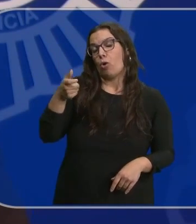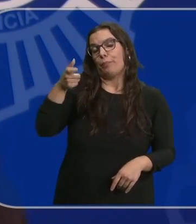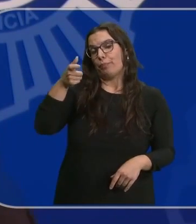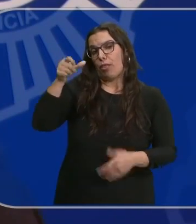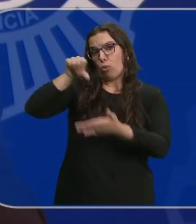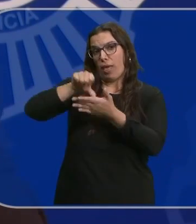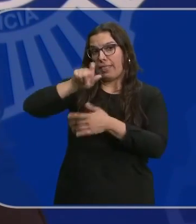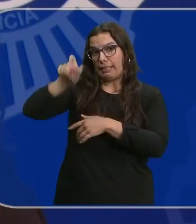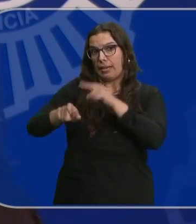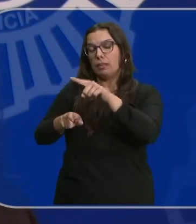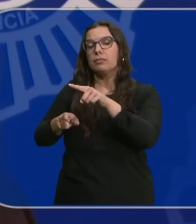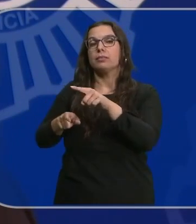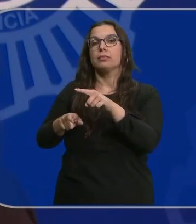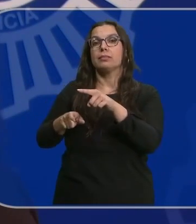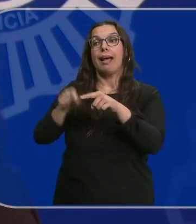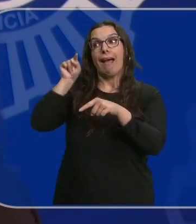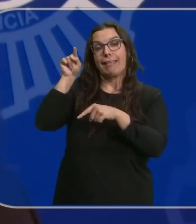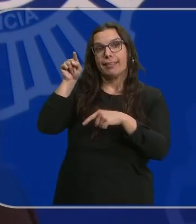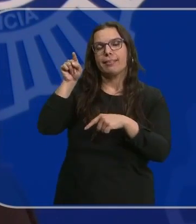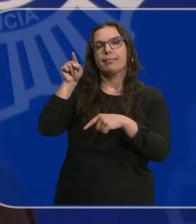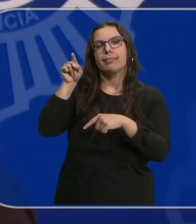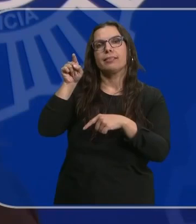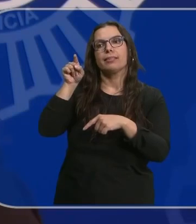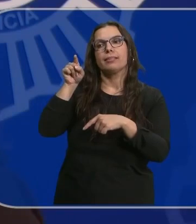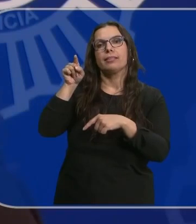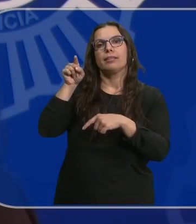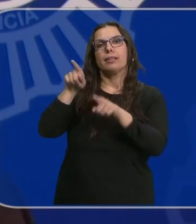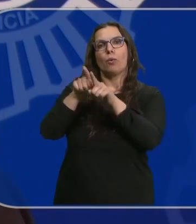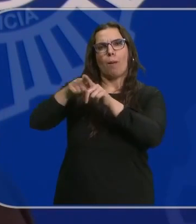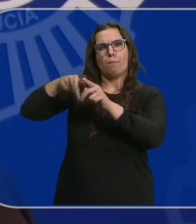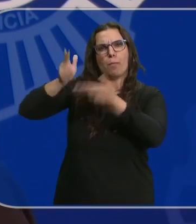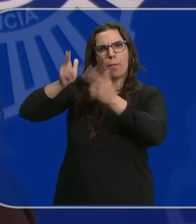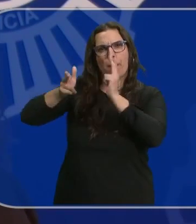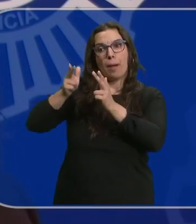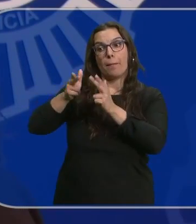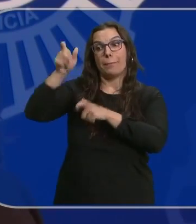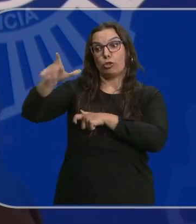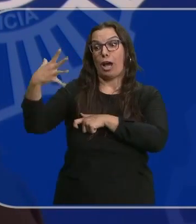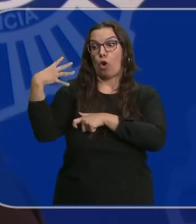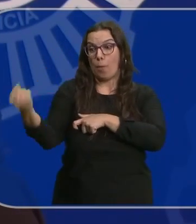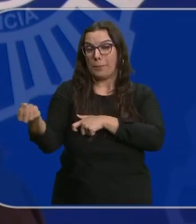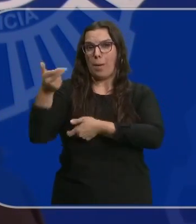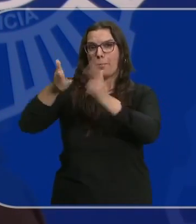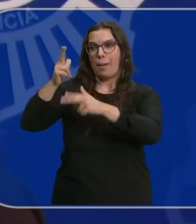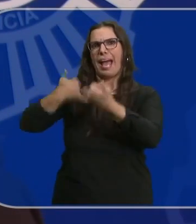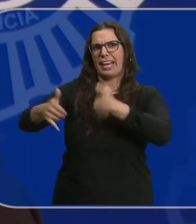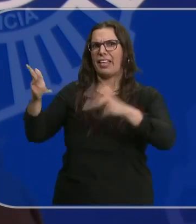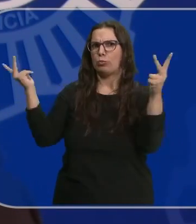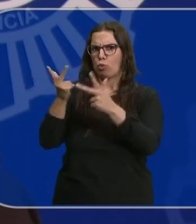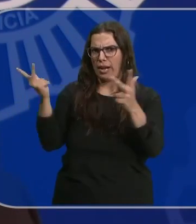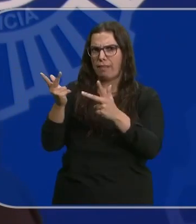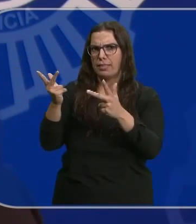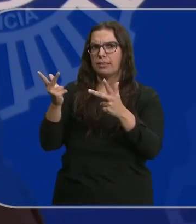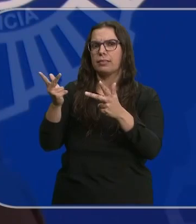una ciudad de Italia, en la que acribillaron a los compradores, causándoles heridas muy